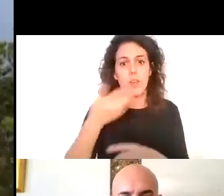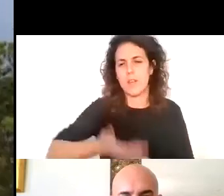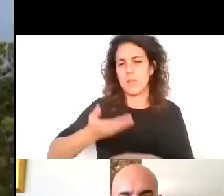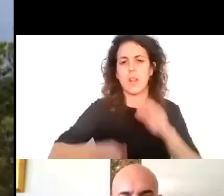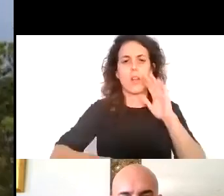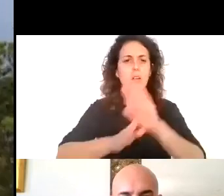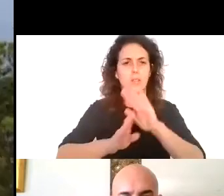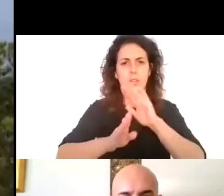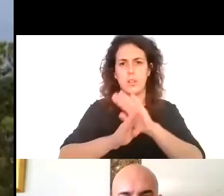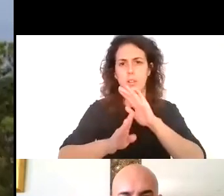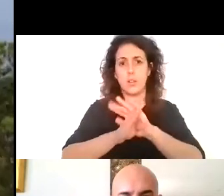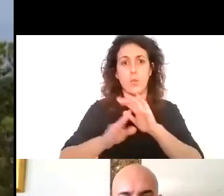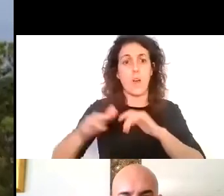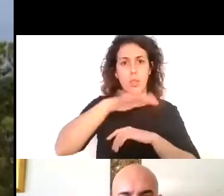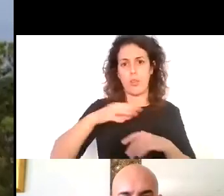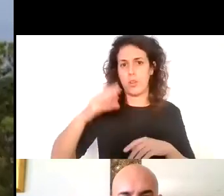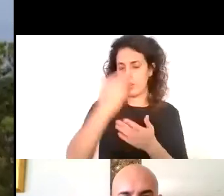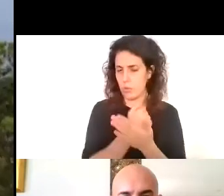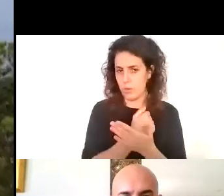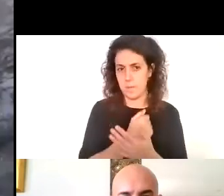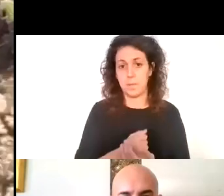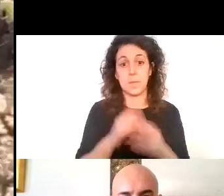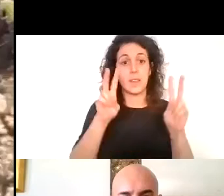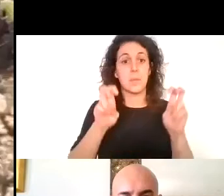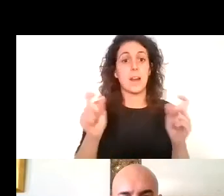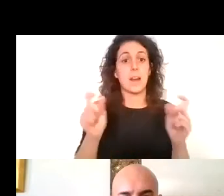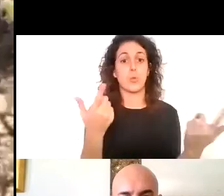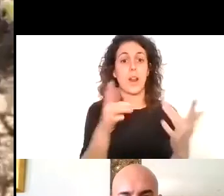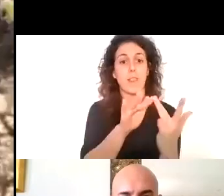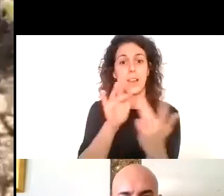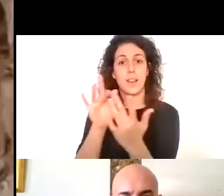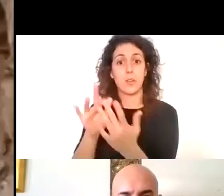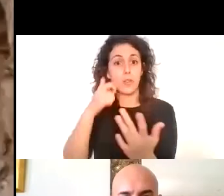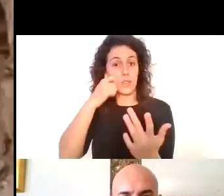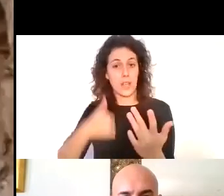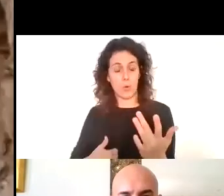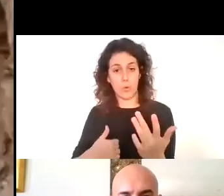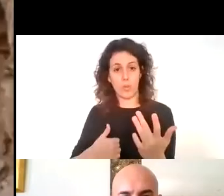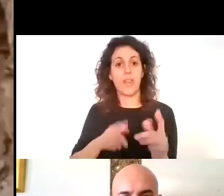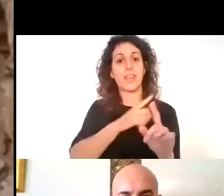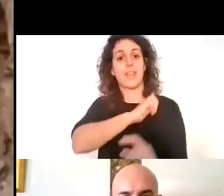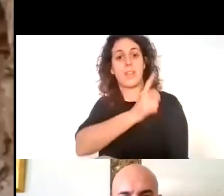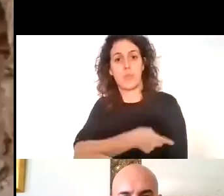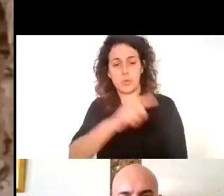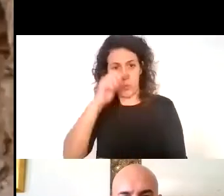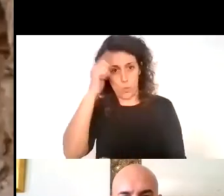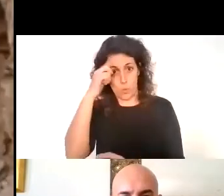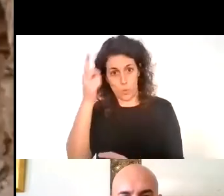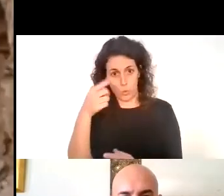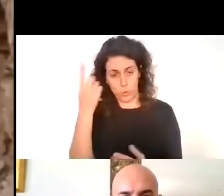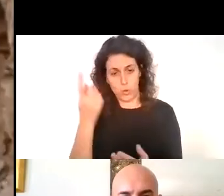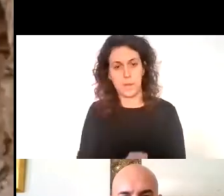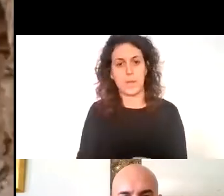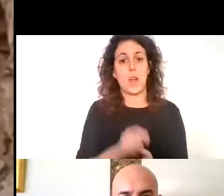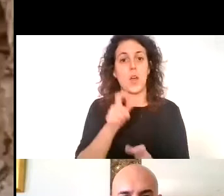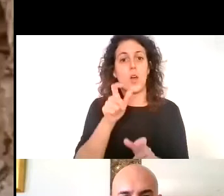todo el territorio. La interacción de la naturaleza con la salud, el deporte y la cultura. La adhesión a